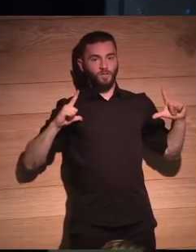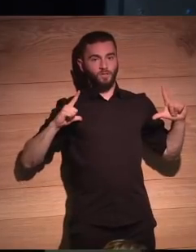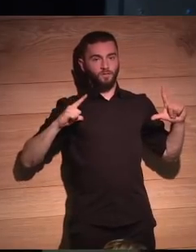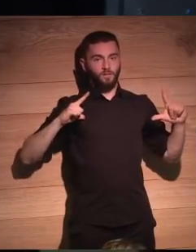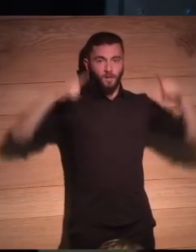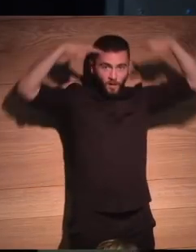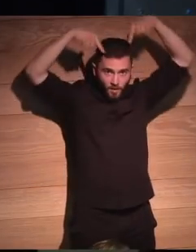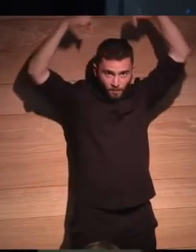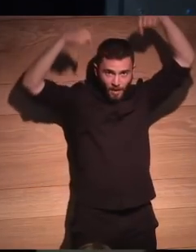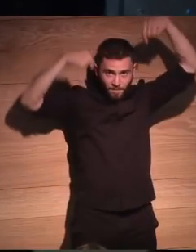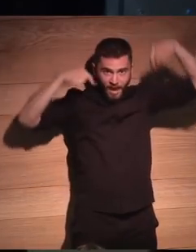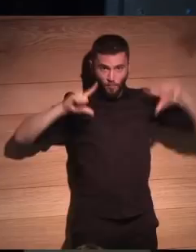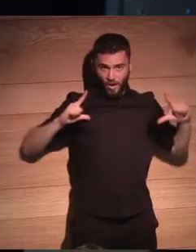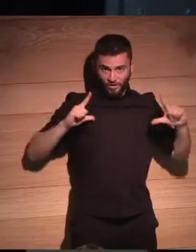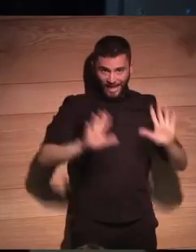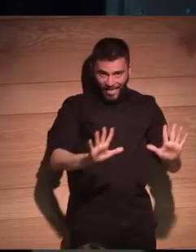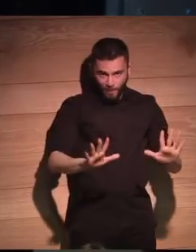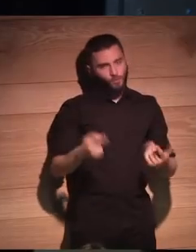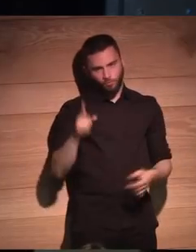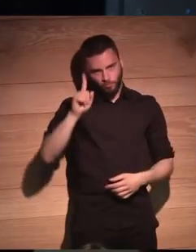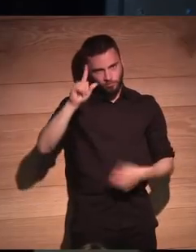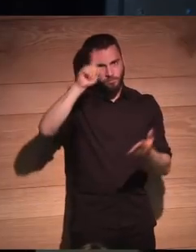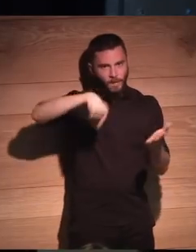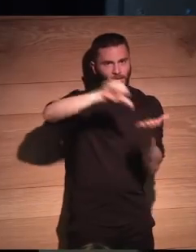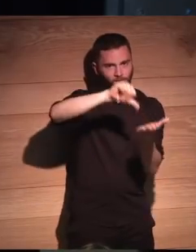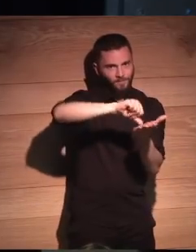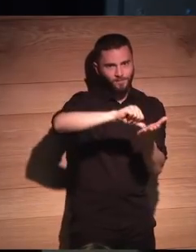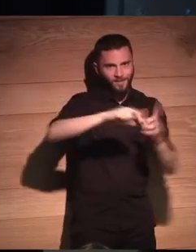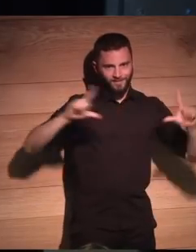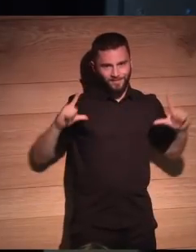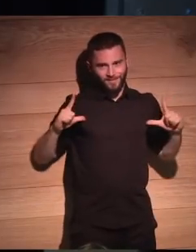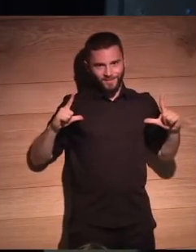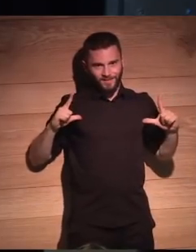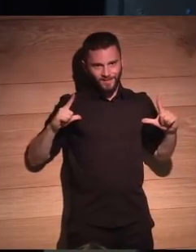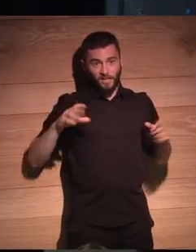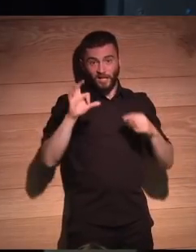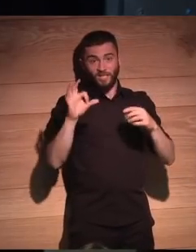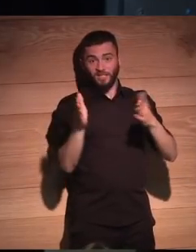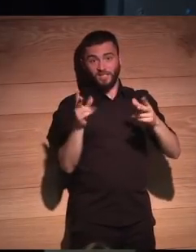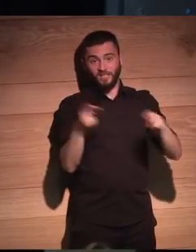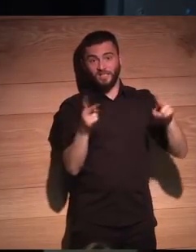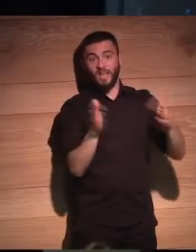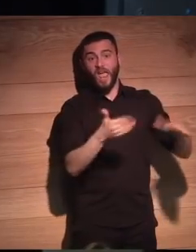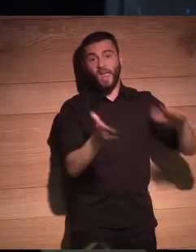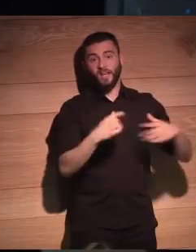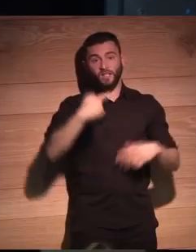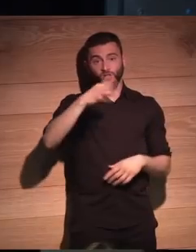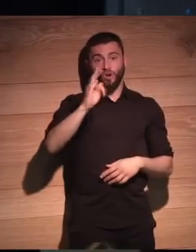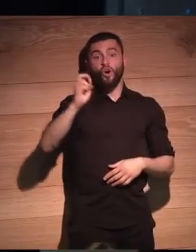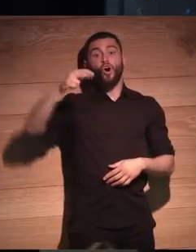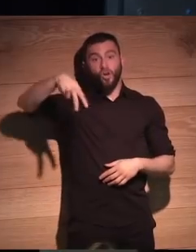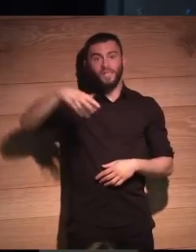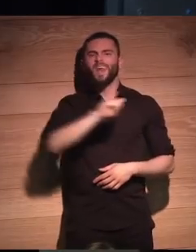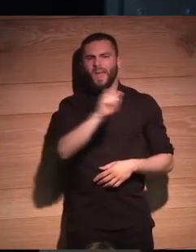es también Gotham. De hecho, hay series dedicadas a Gotham y tituladas Gotham. O sea, que es como más que un el escenario. Arkham.